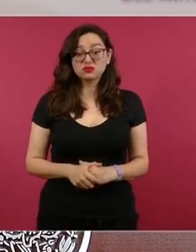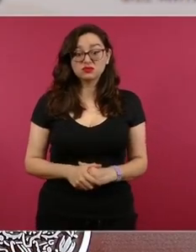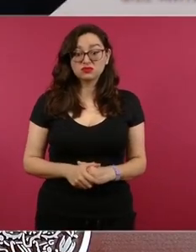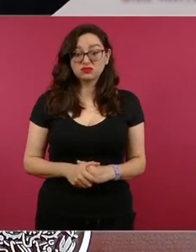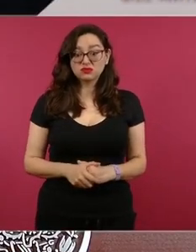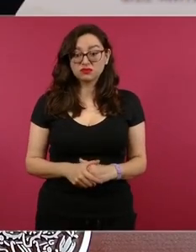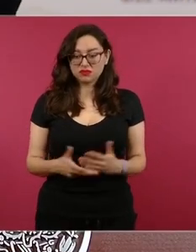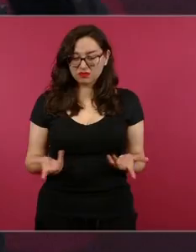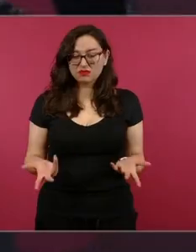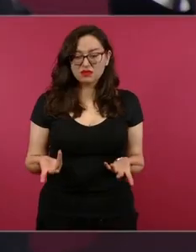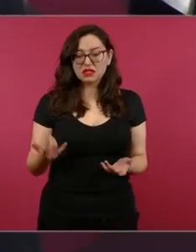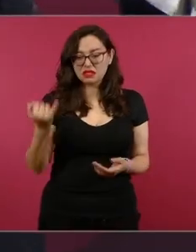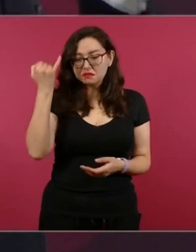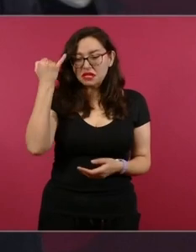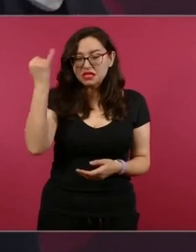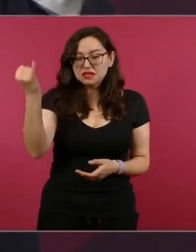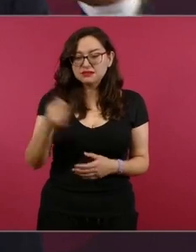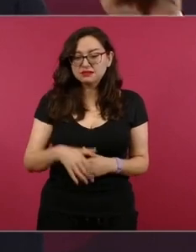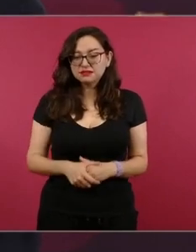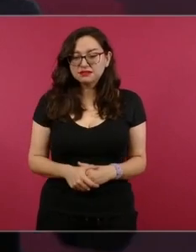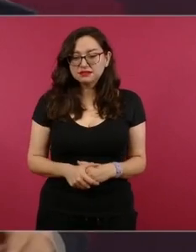Para nada más